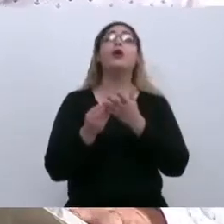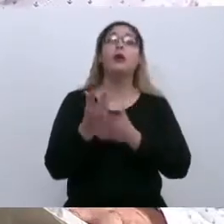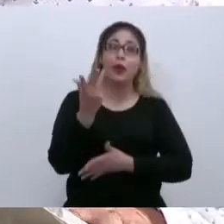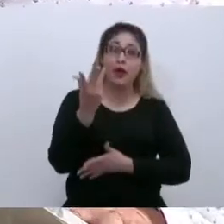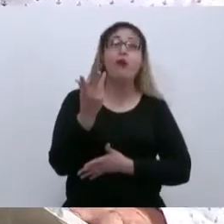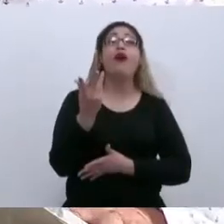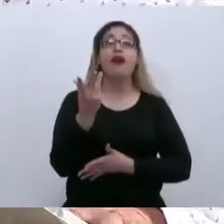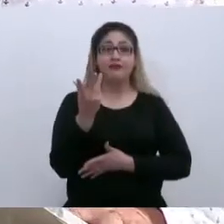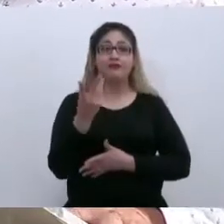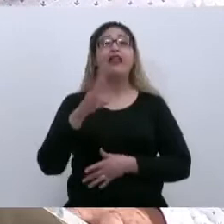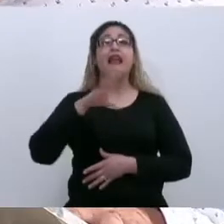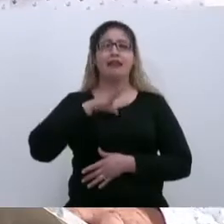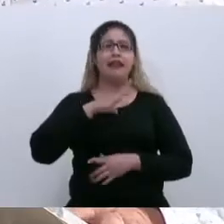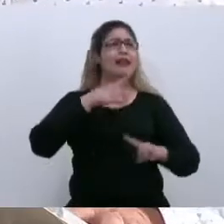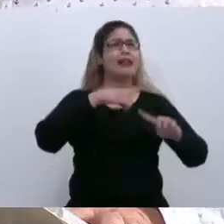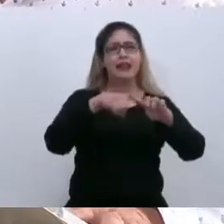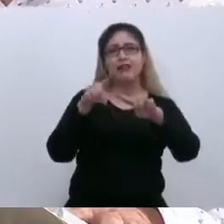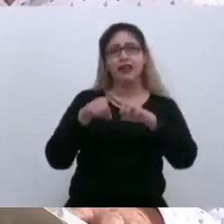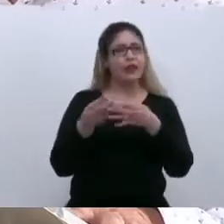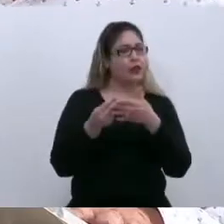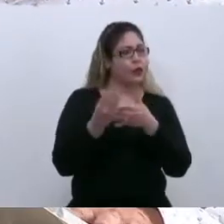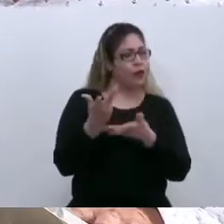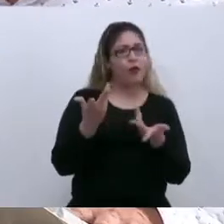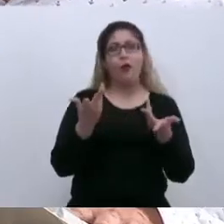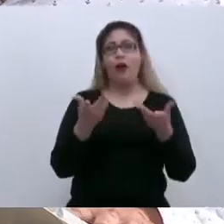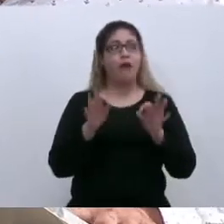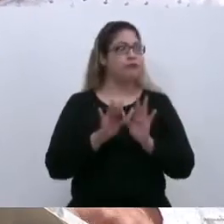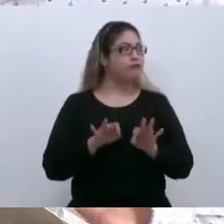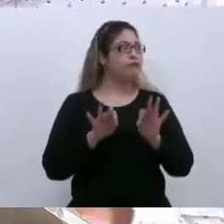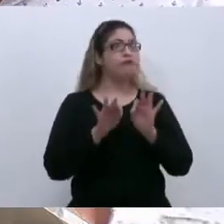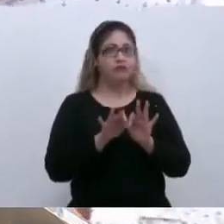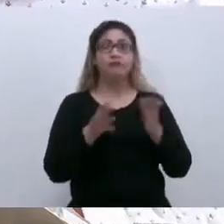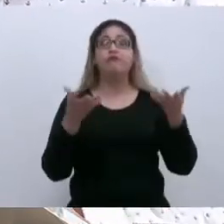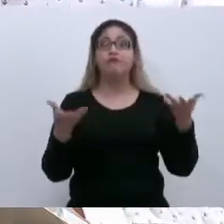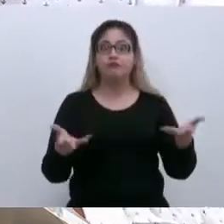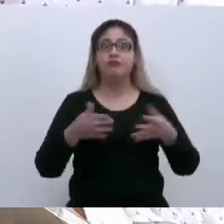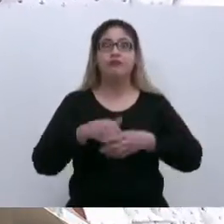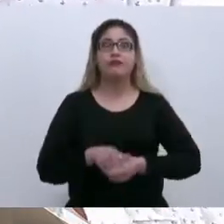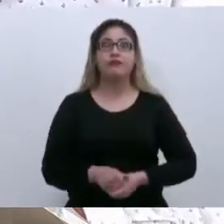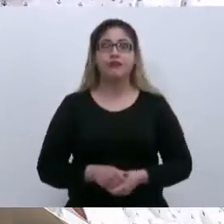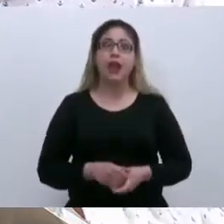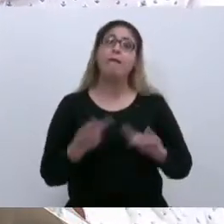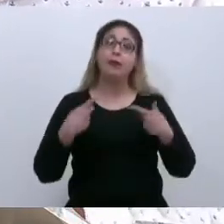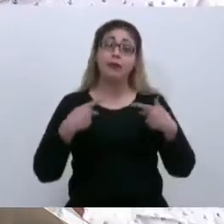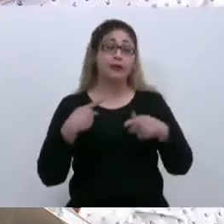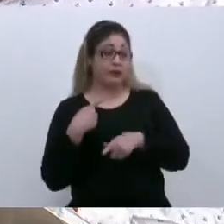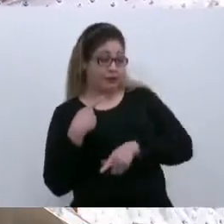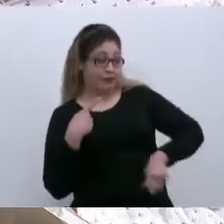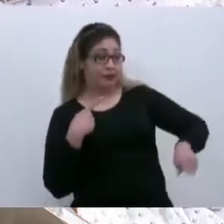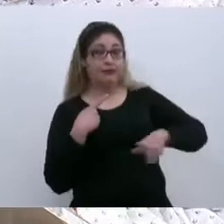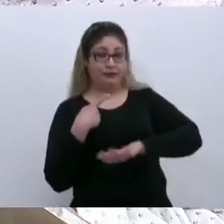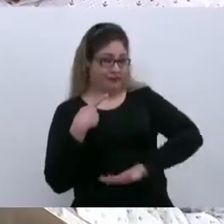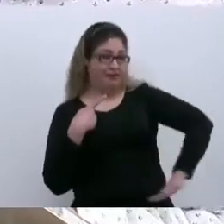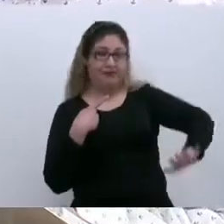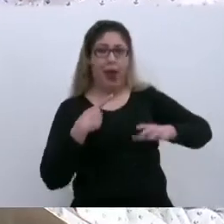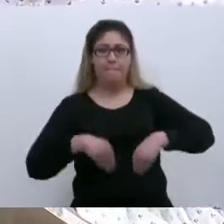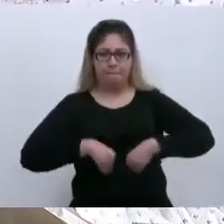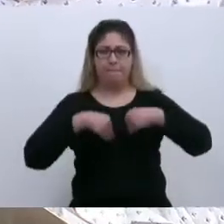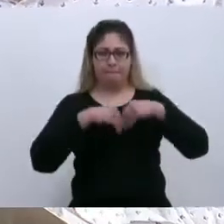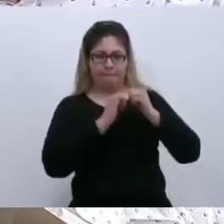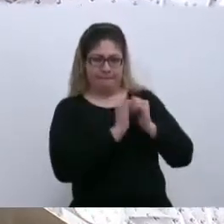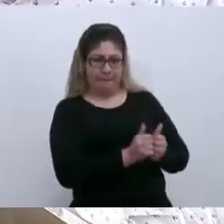nuestros pacientes, como lo merece desde luego la gente de La Laguna. Hoy, con su